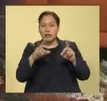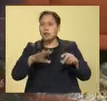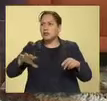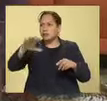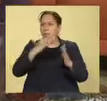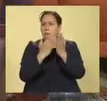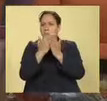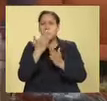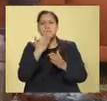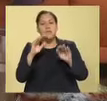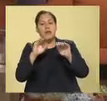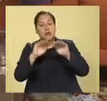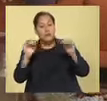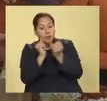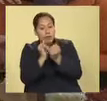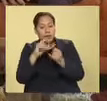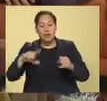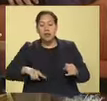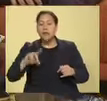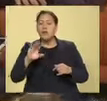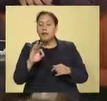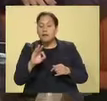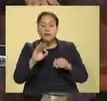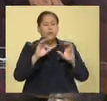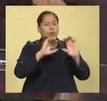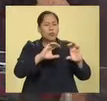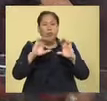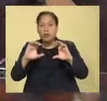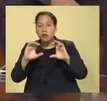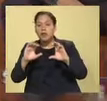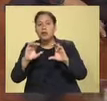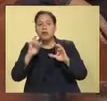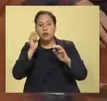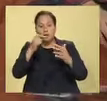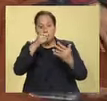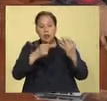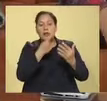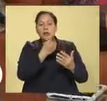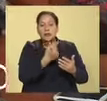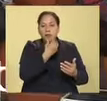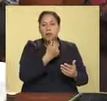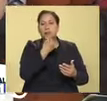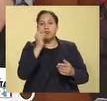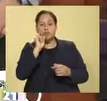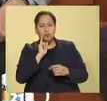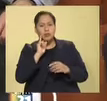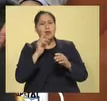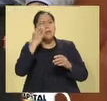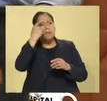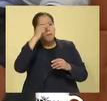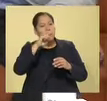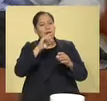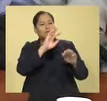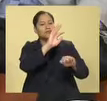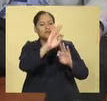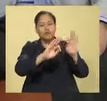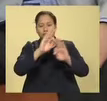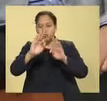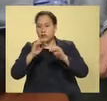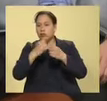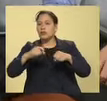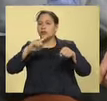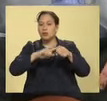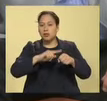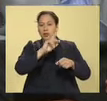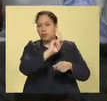México, en igualdad el gobierno de la ciudad pone mucho cuidado en todos los niños y niñas, a fin de contribuir al bienestar social